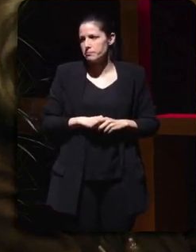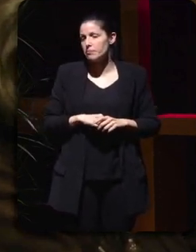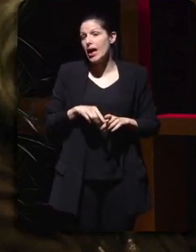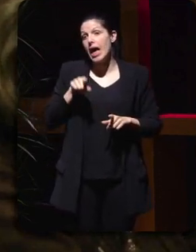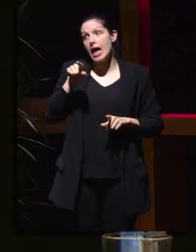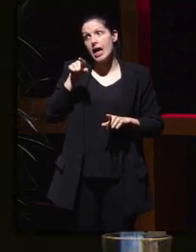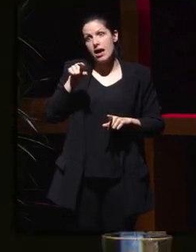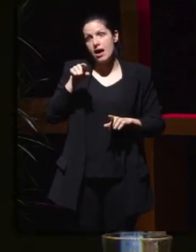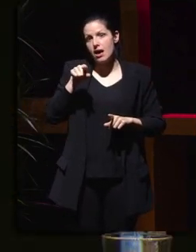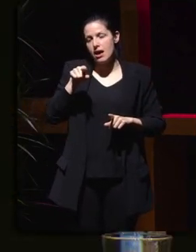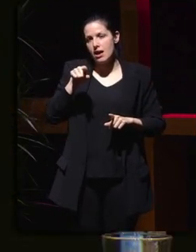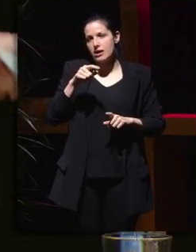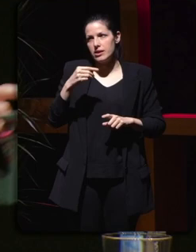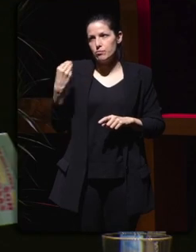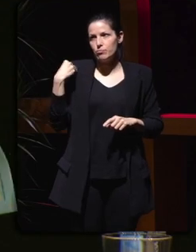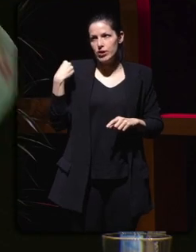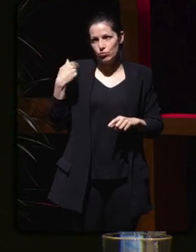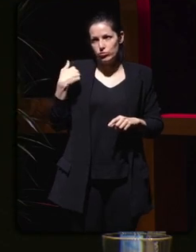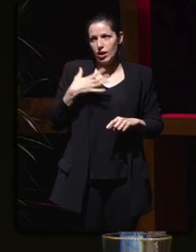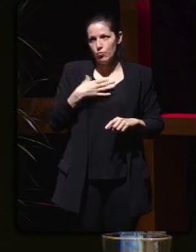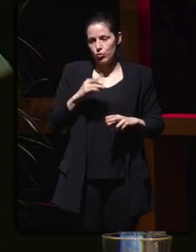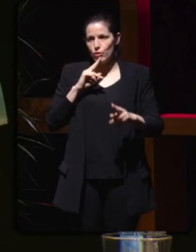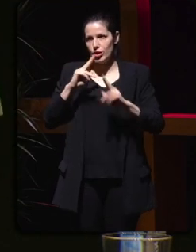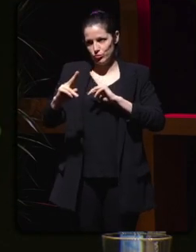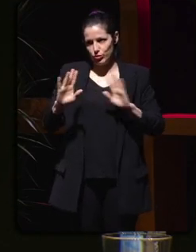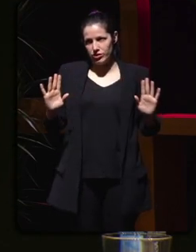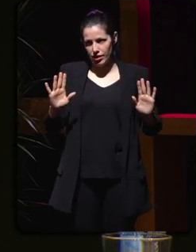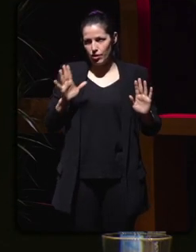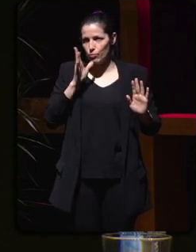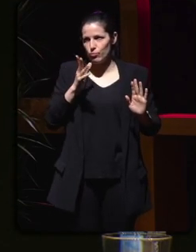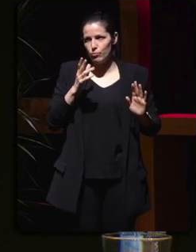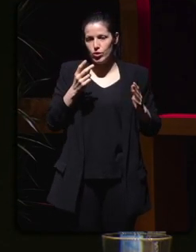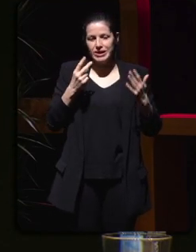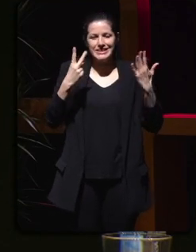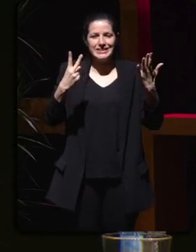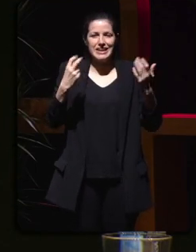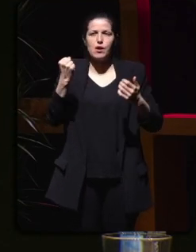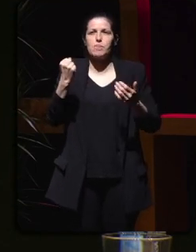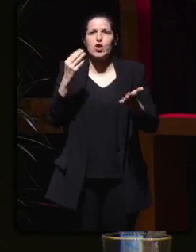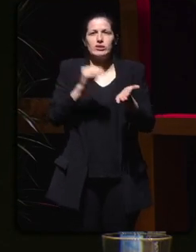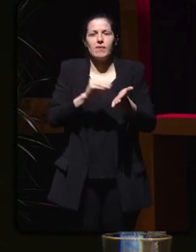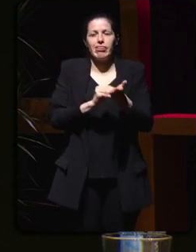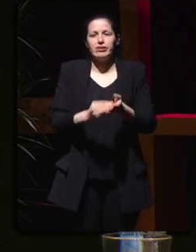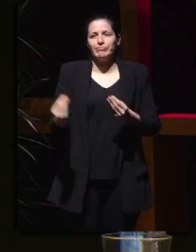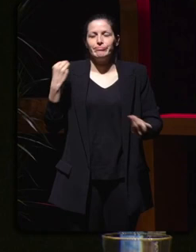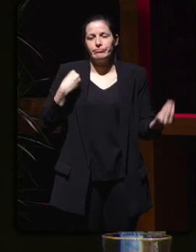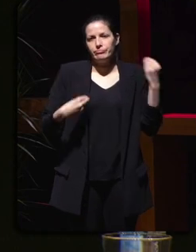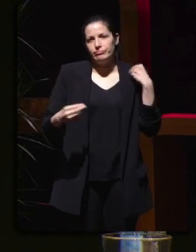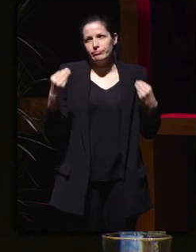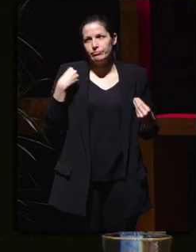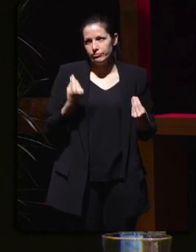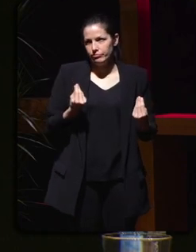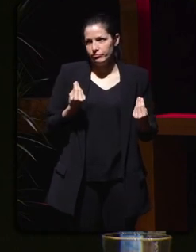Creo que ya la pregunta la puedo responder porque como me lo han hecho 7 millones de veces esto es como decir que